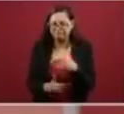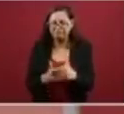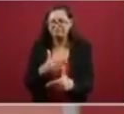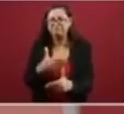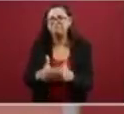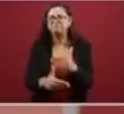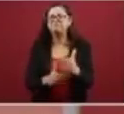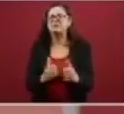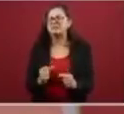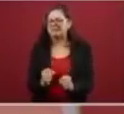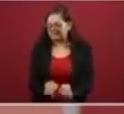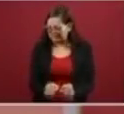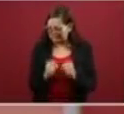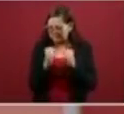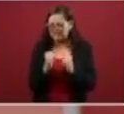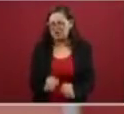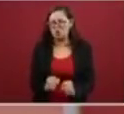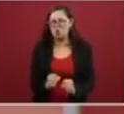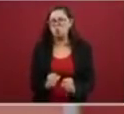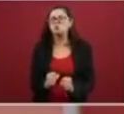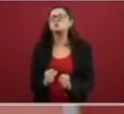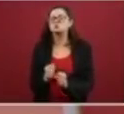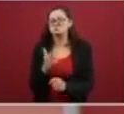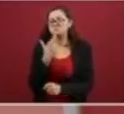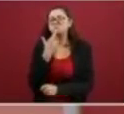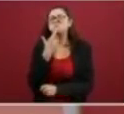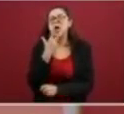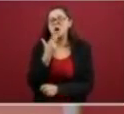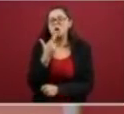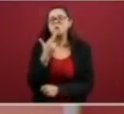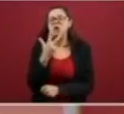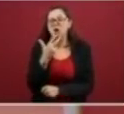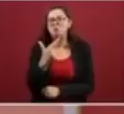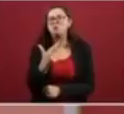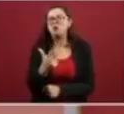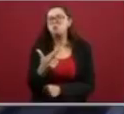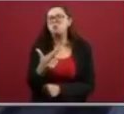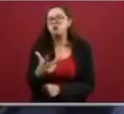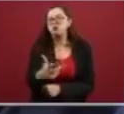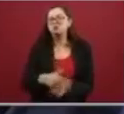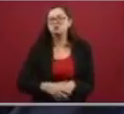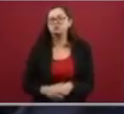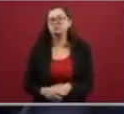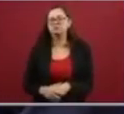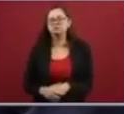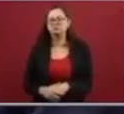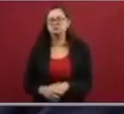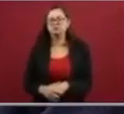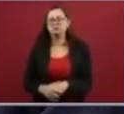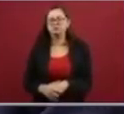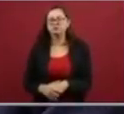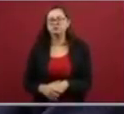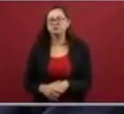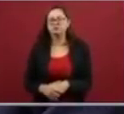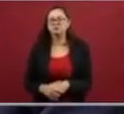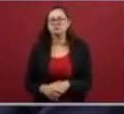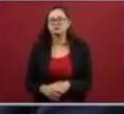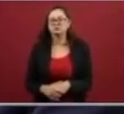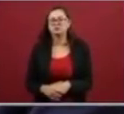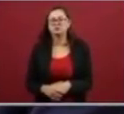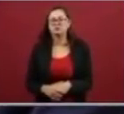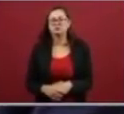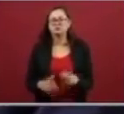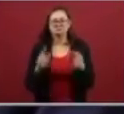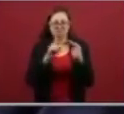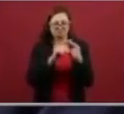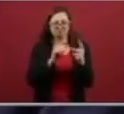obtendremos más y mejores resultados en la atención de estos